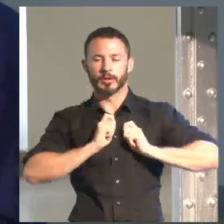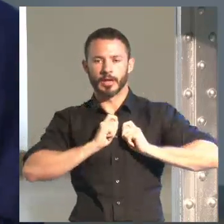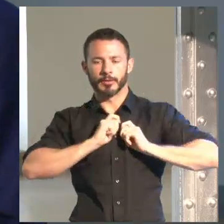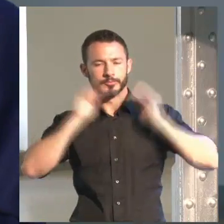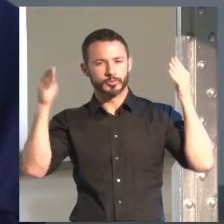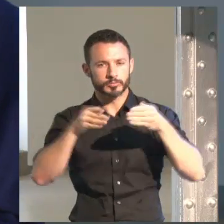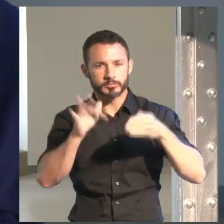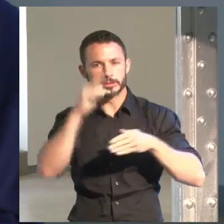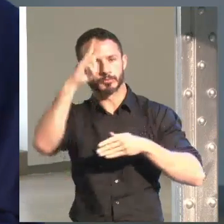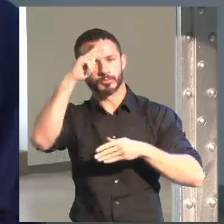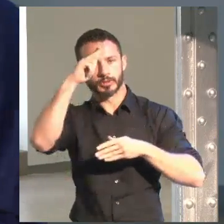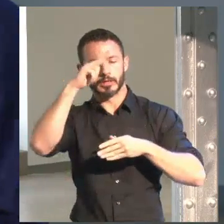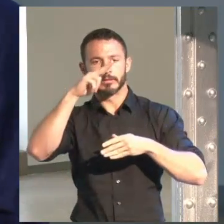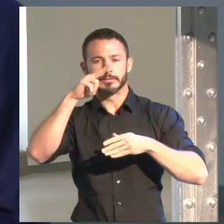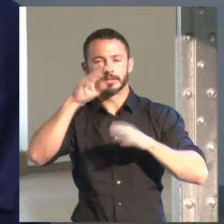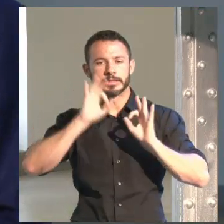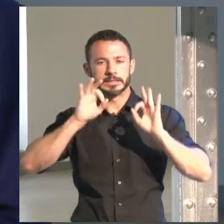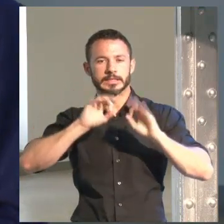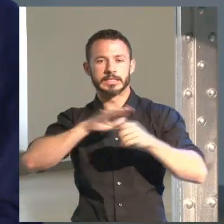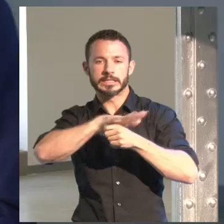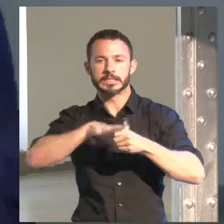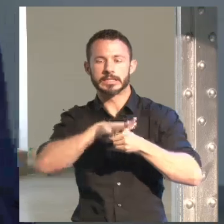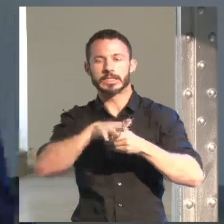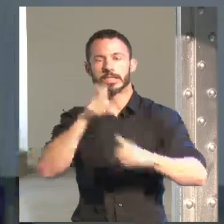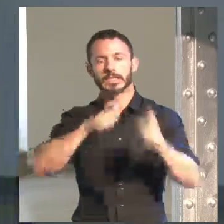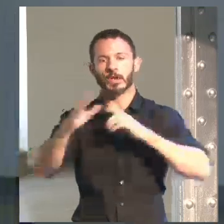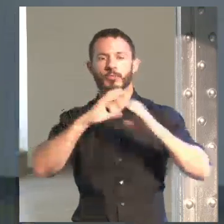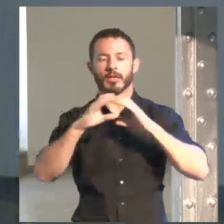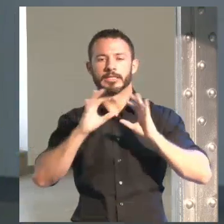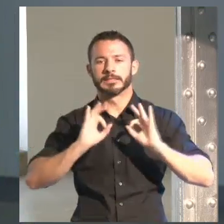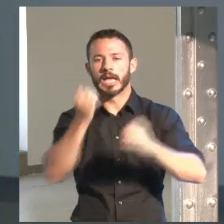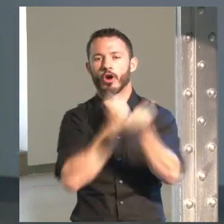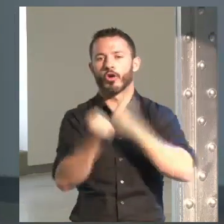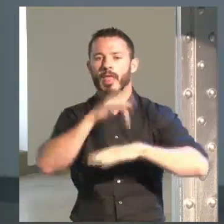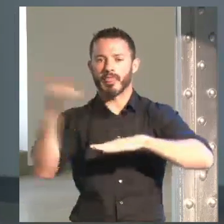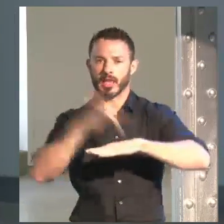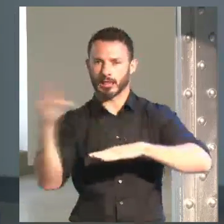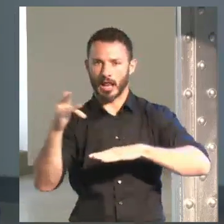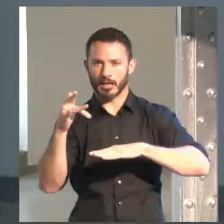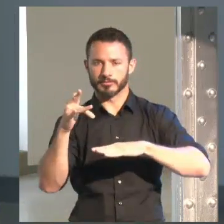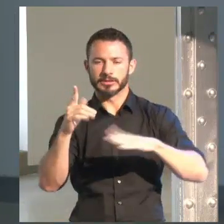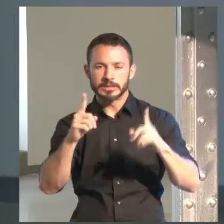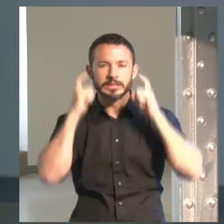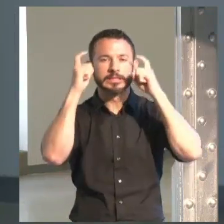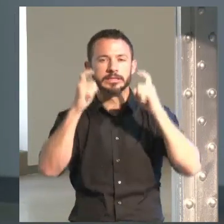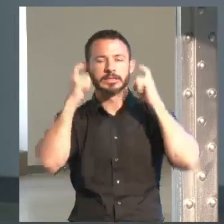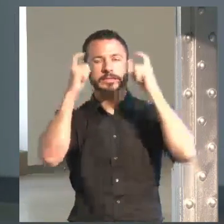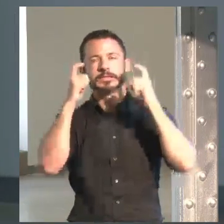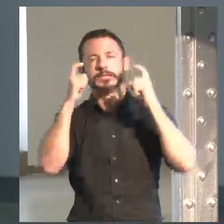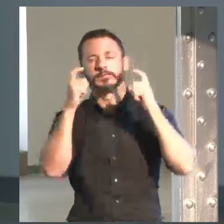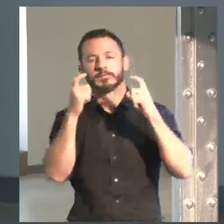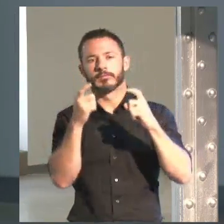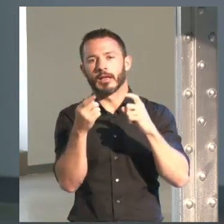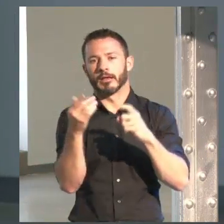de las telecomunicaciones tienen que ver todos con la economía digital. En ese esfuerzo hemos intentado en